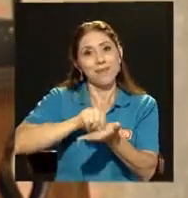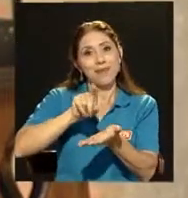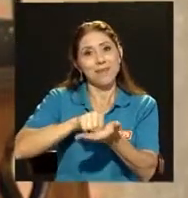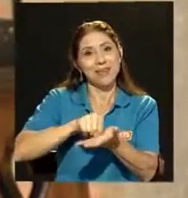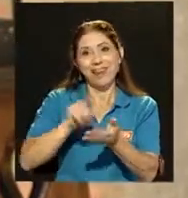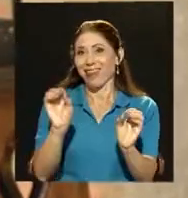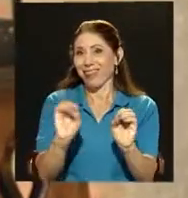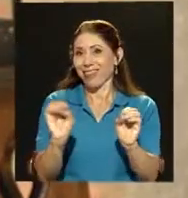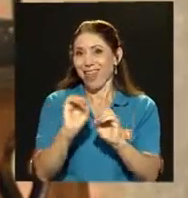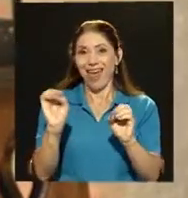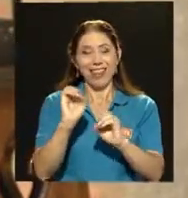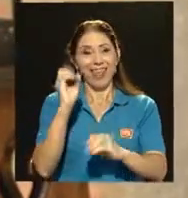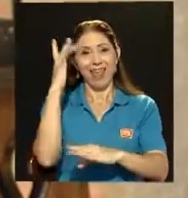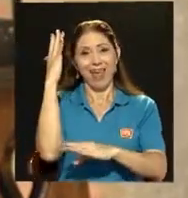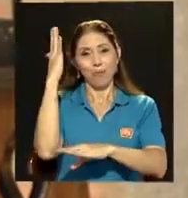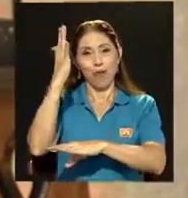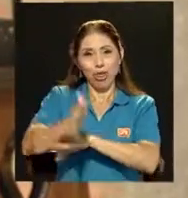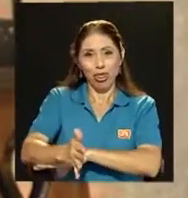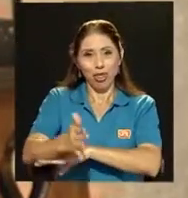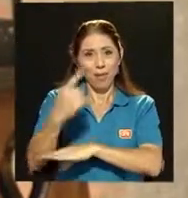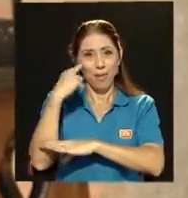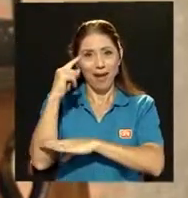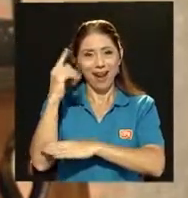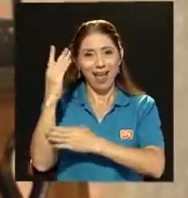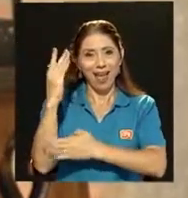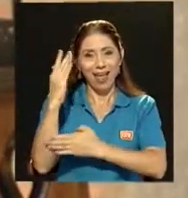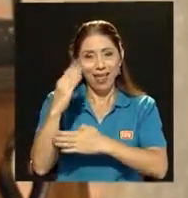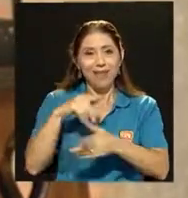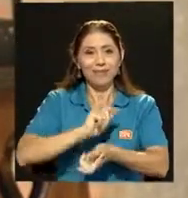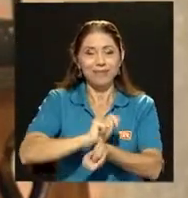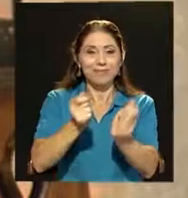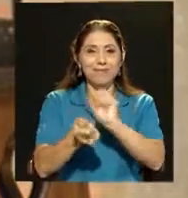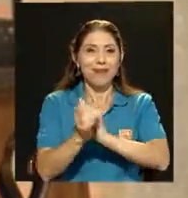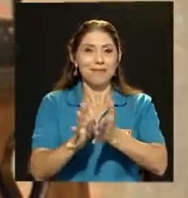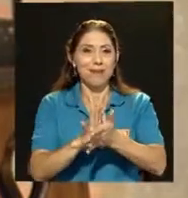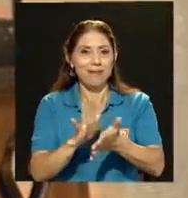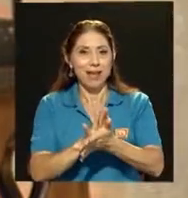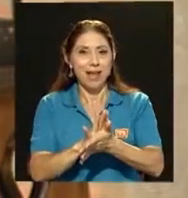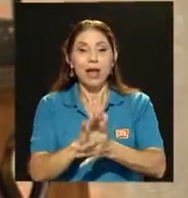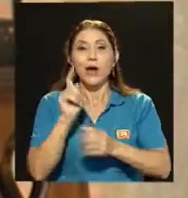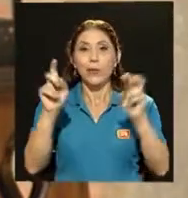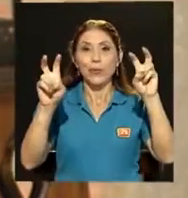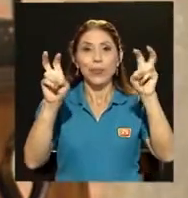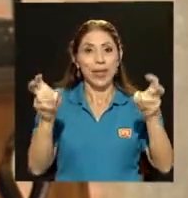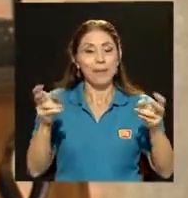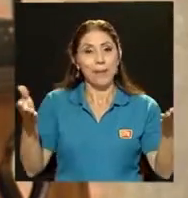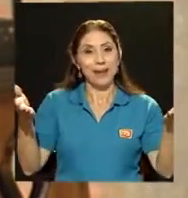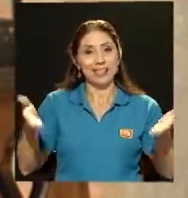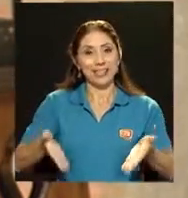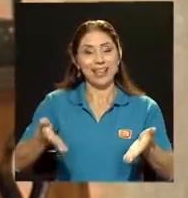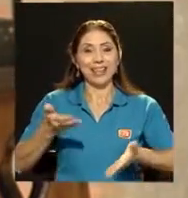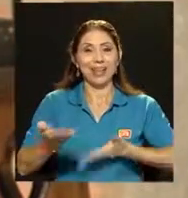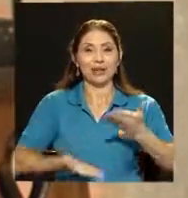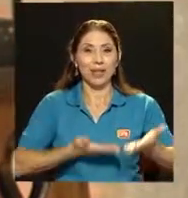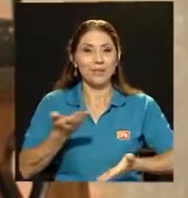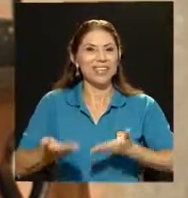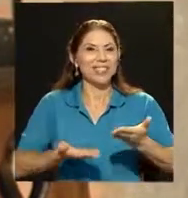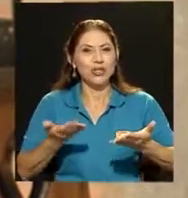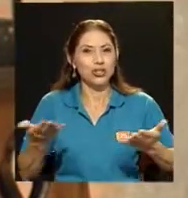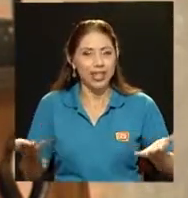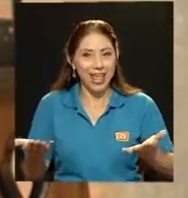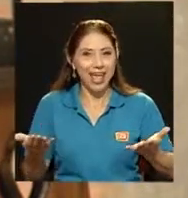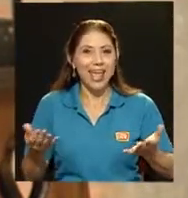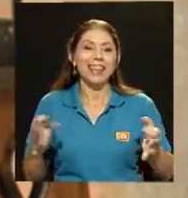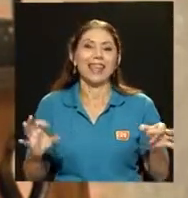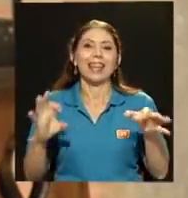los temas que está presente entre los servicios de los ciudadanos, y no voy a entrar en ese detalle, tiene que ver con